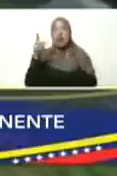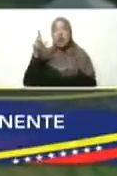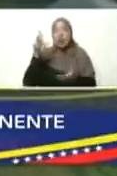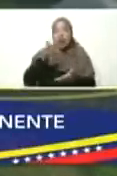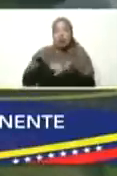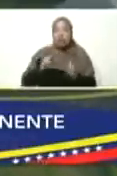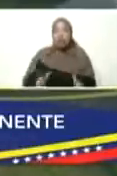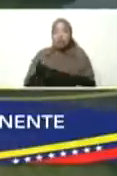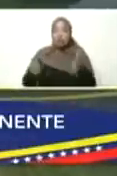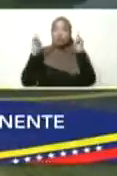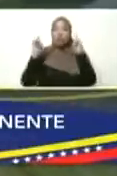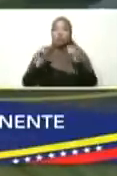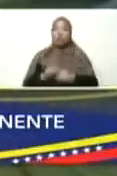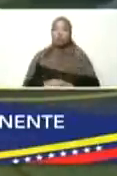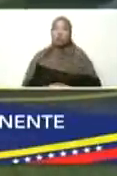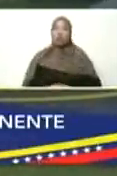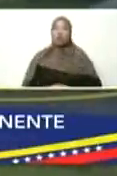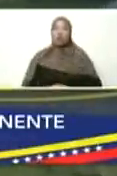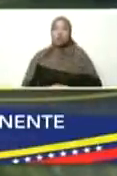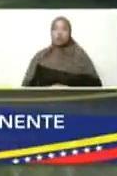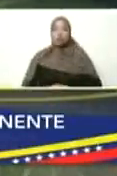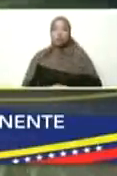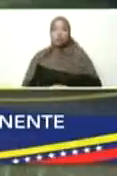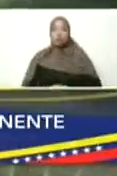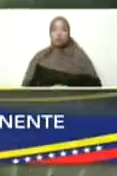Bueno, era la primera